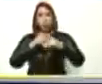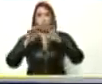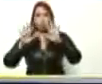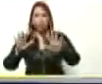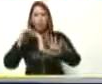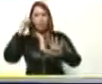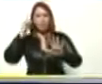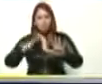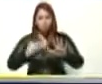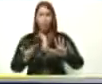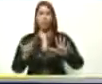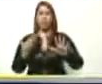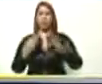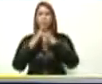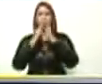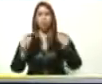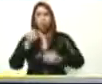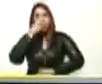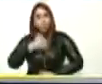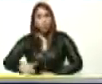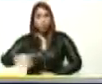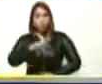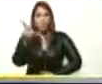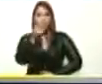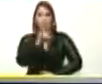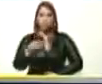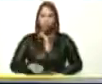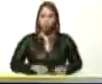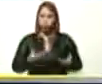llegue, a todo el pueblo, de Venezuela,